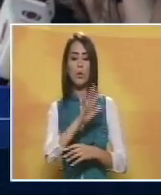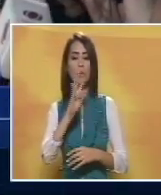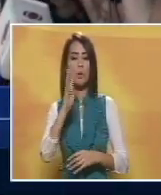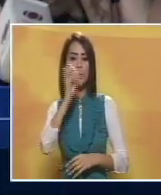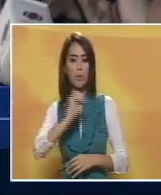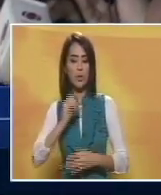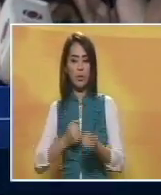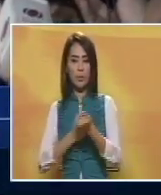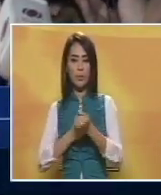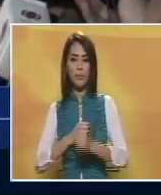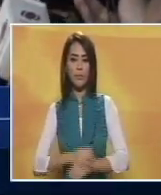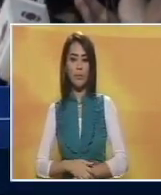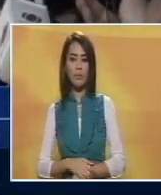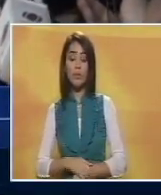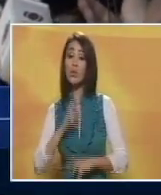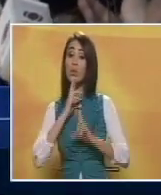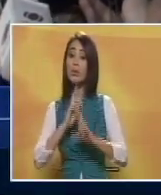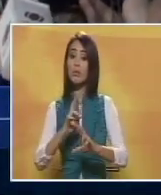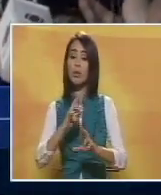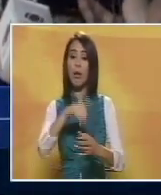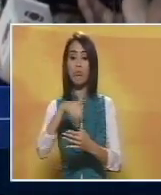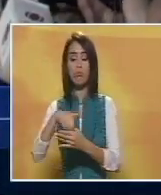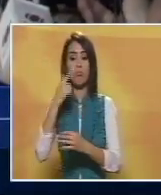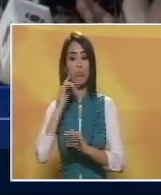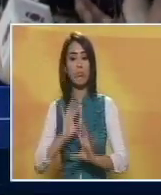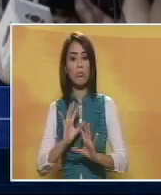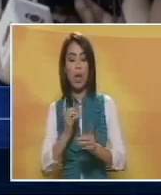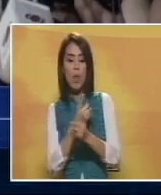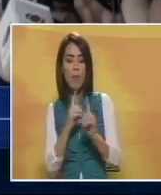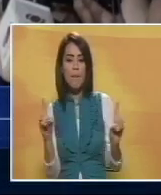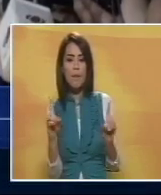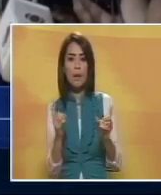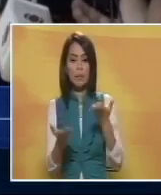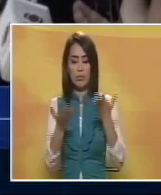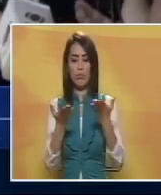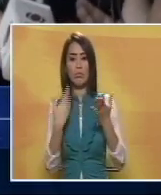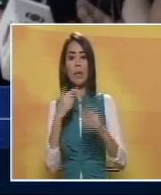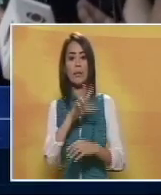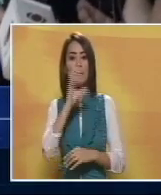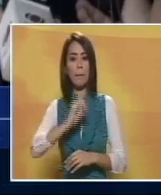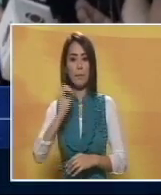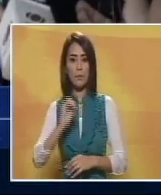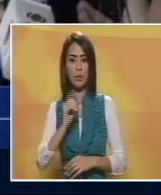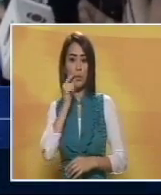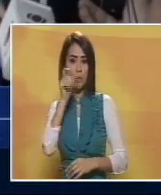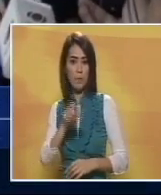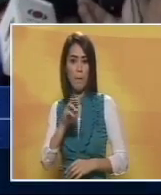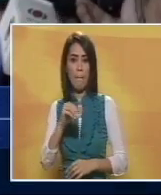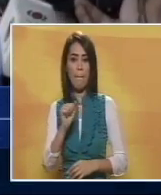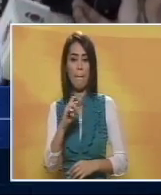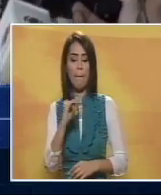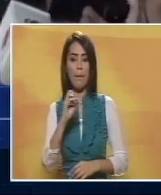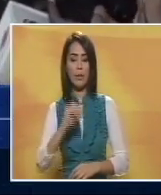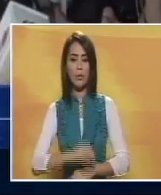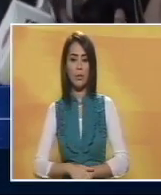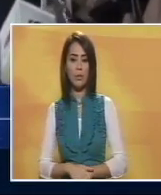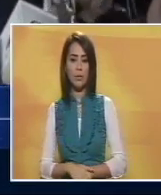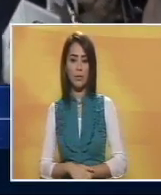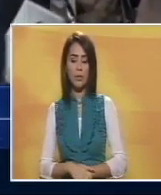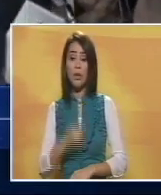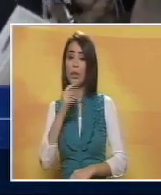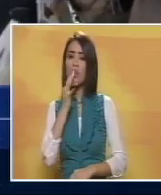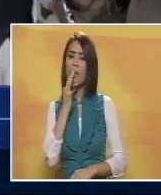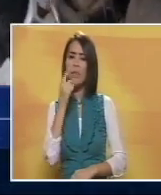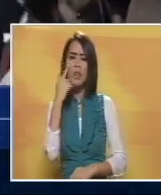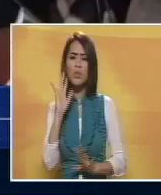42.74% de respaldo. Son resultados preliminares que le dan una diferencia de 3% al señor Mario Abdo. O sea, todavía no le puede